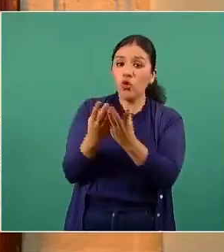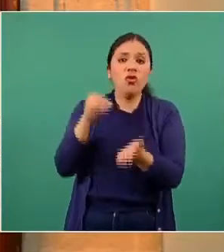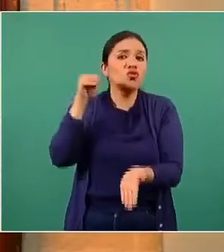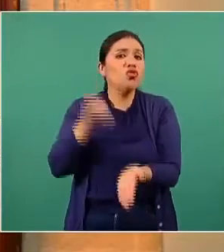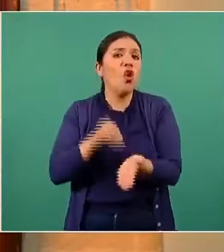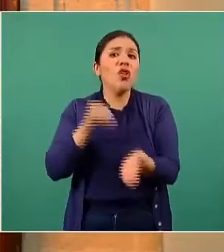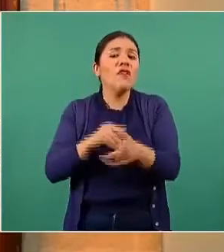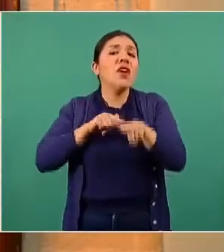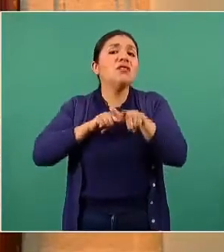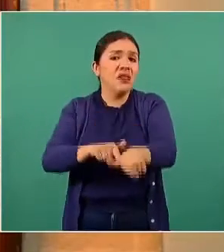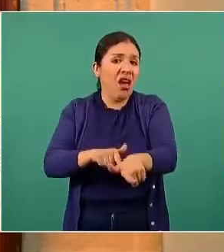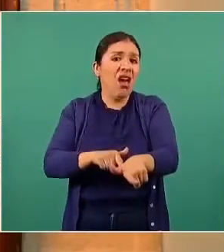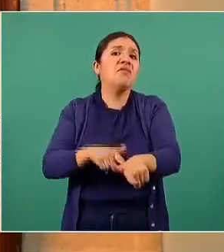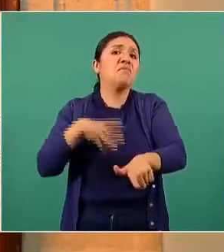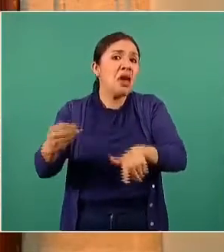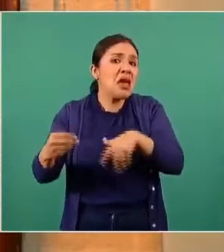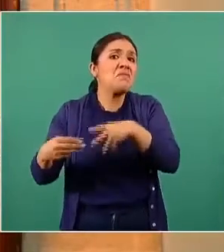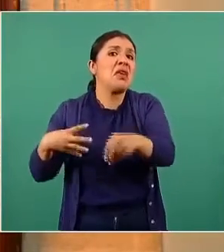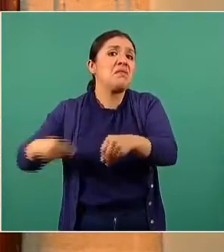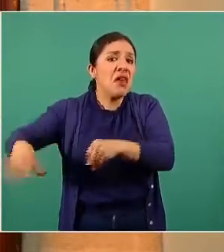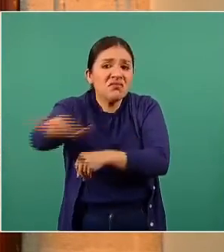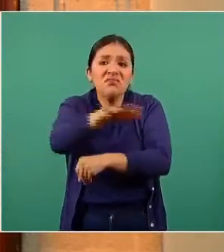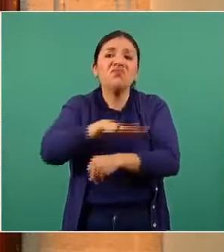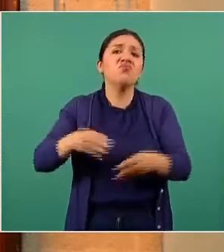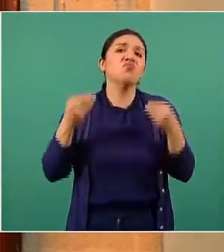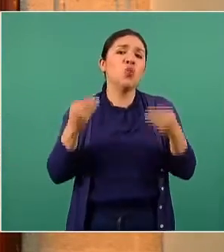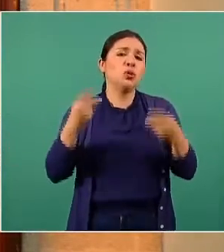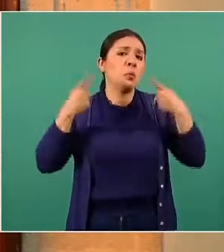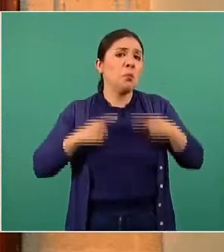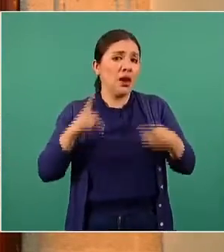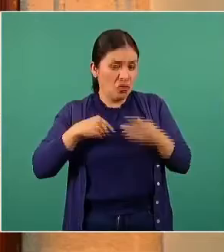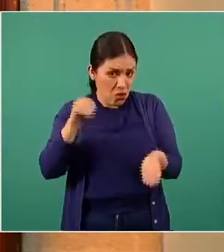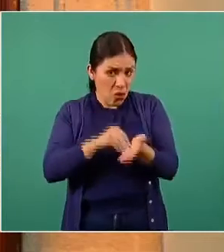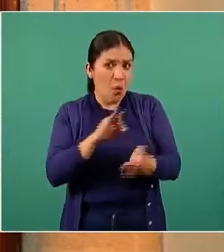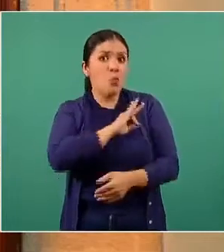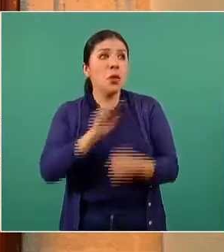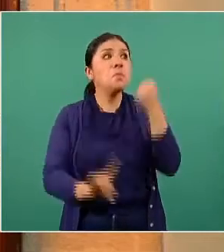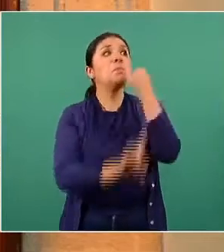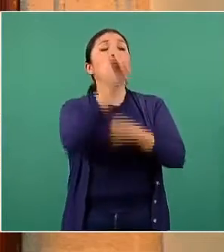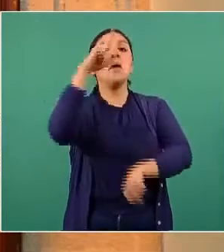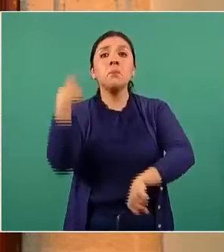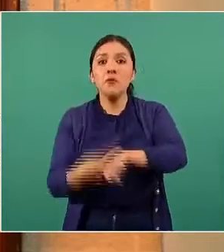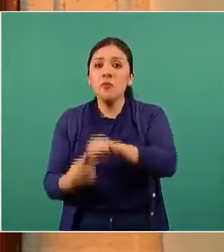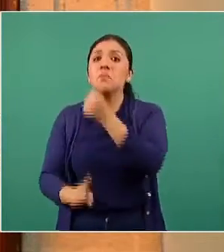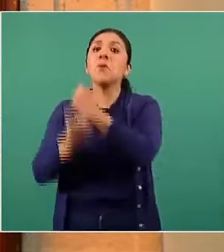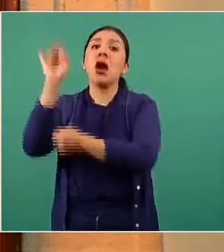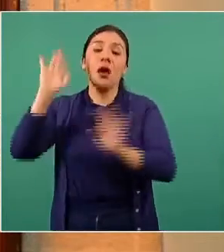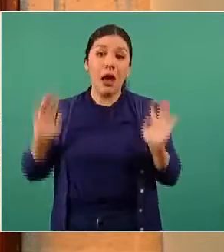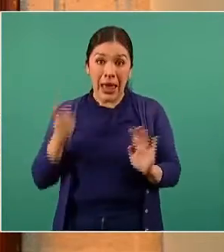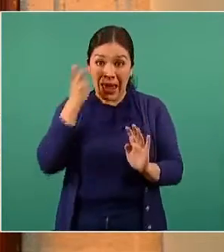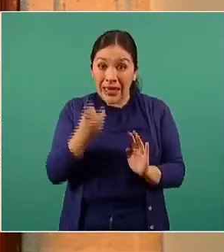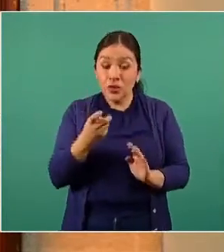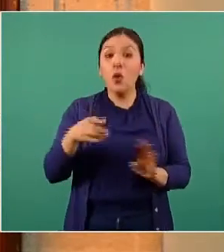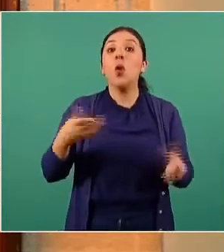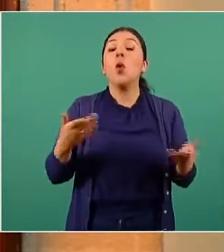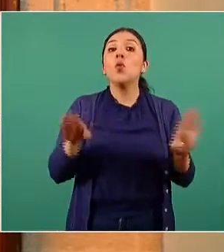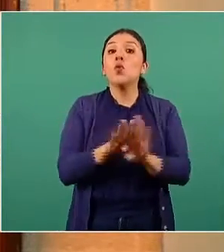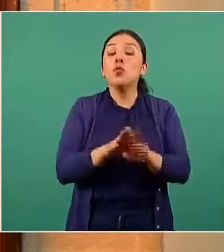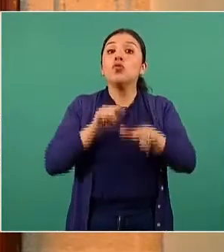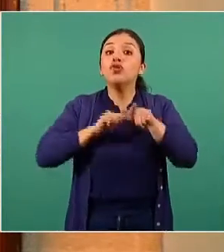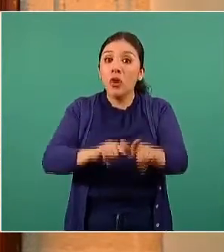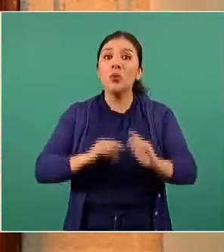todavía termina. Todavía tenemos población susceptible que puede enfermar, y en la medida que las medidas